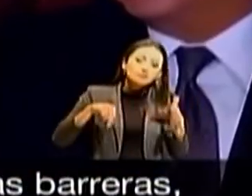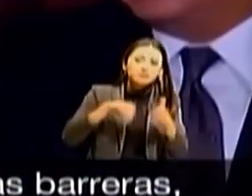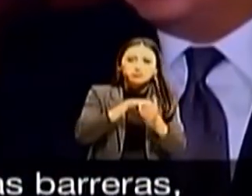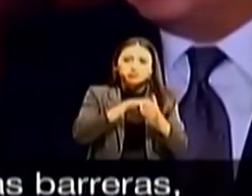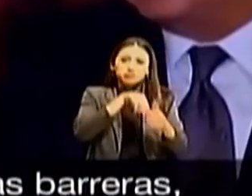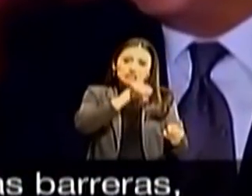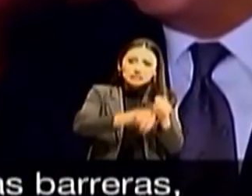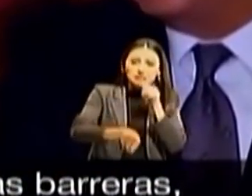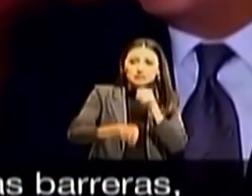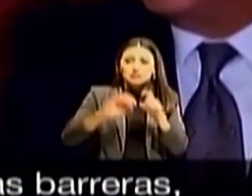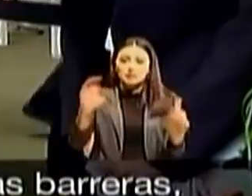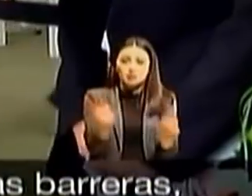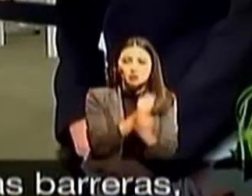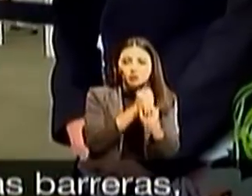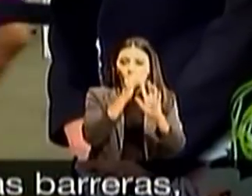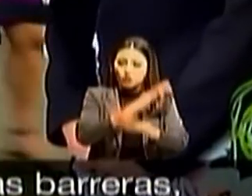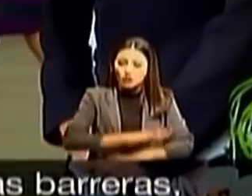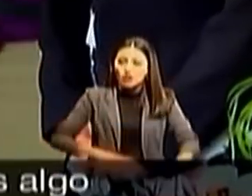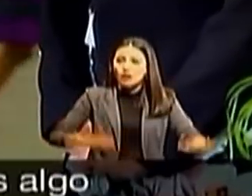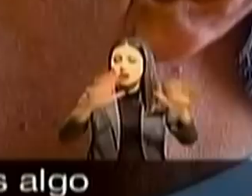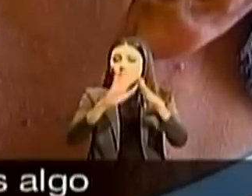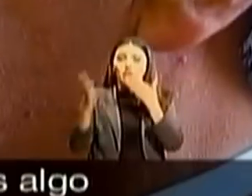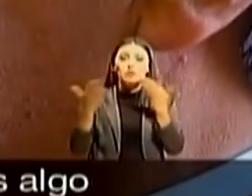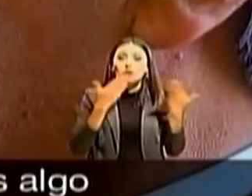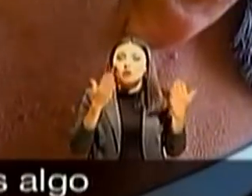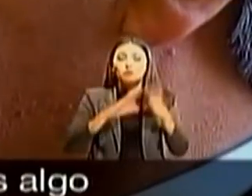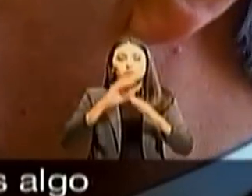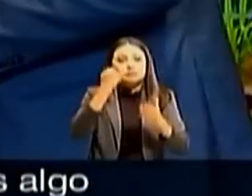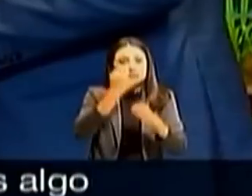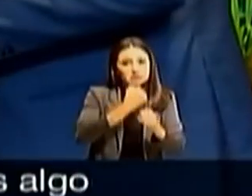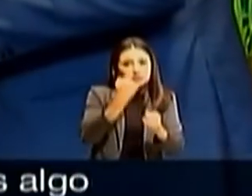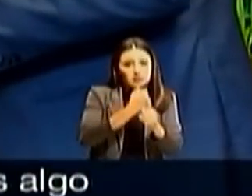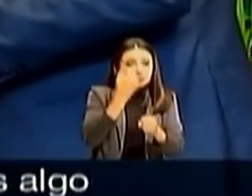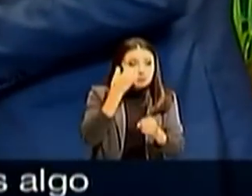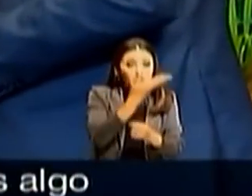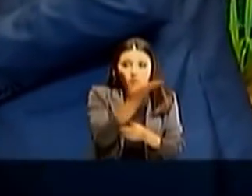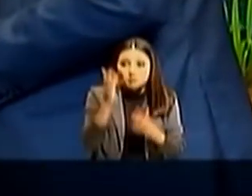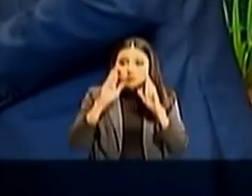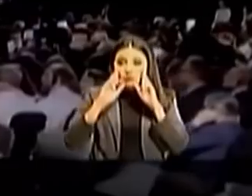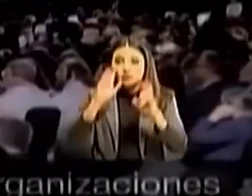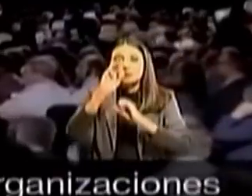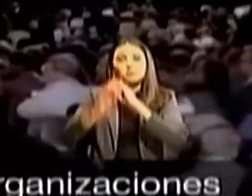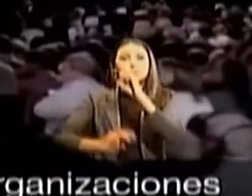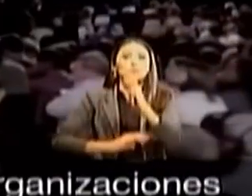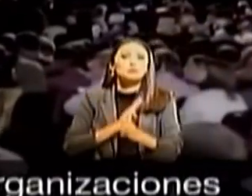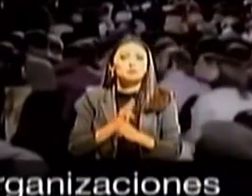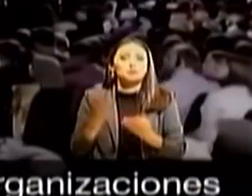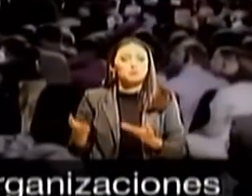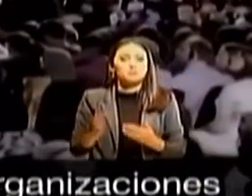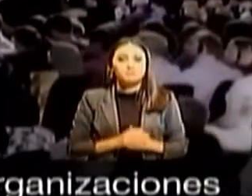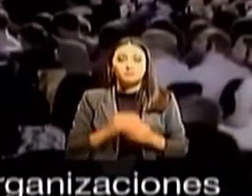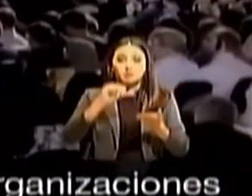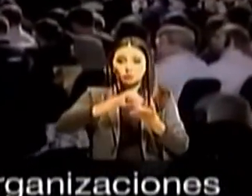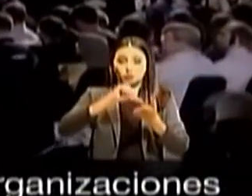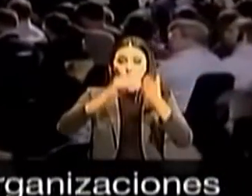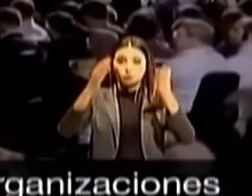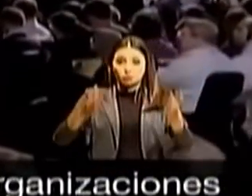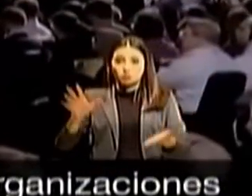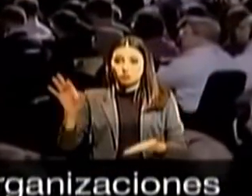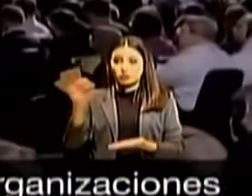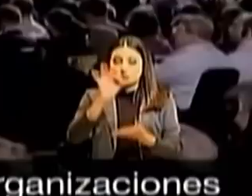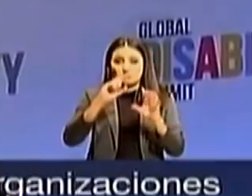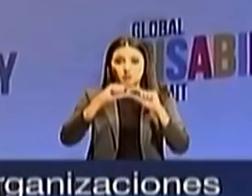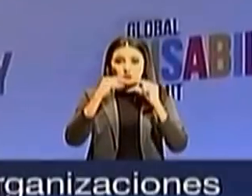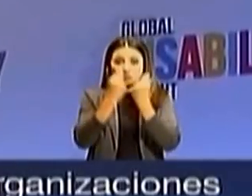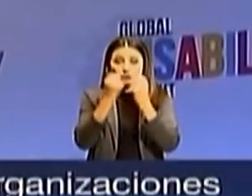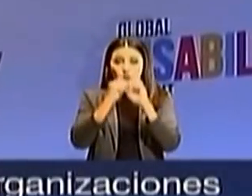las barreras, visibilizar a los ciudadanos con discapacidad y trabajar por ellos. Y eso es algo que el mundo reconoce. Ciudadanos y representantes de organizaciones